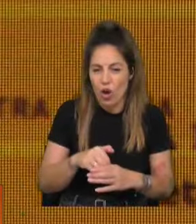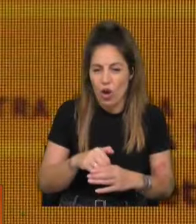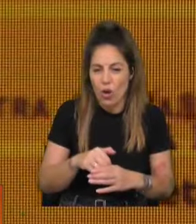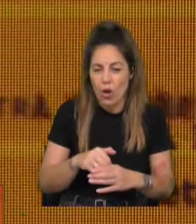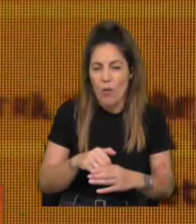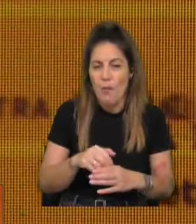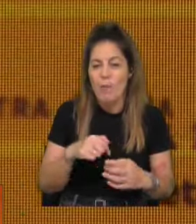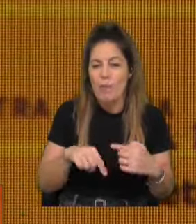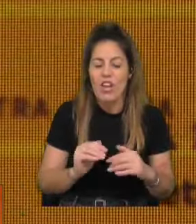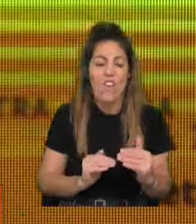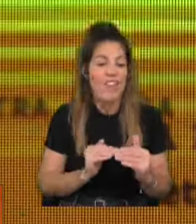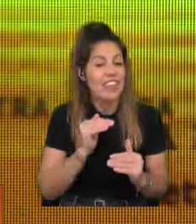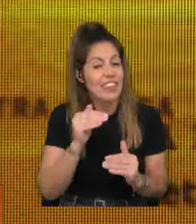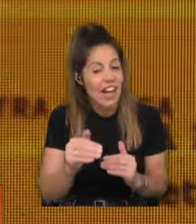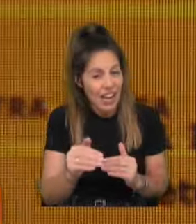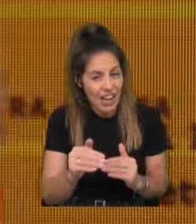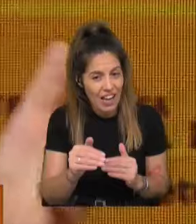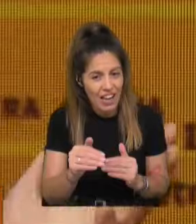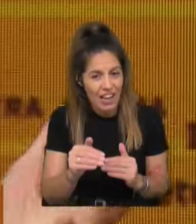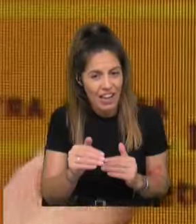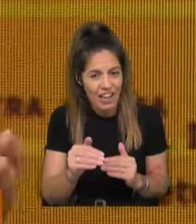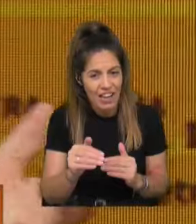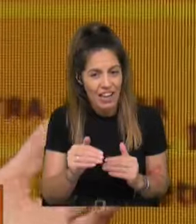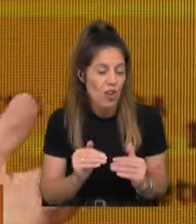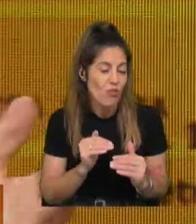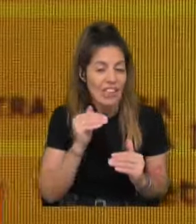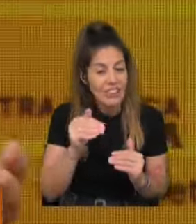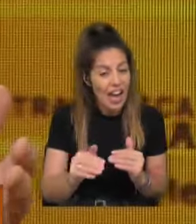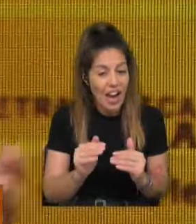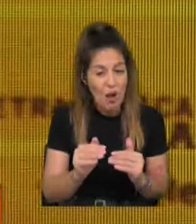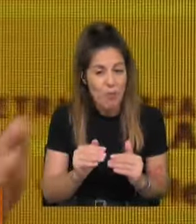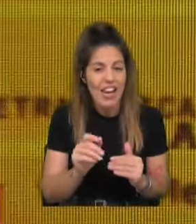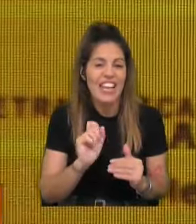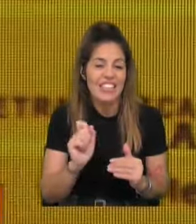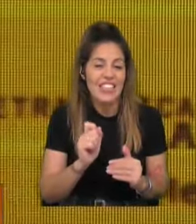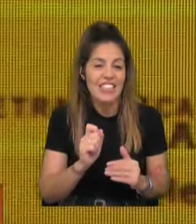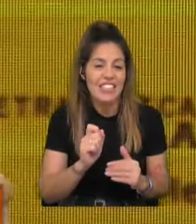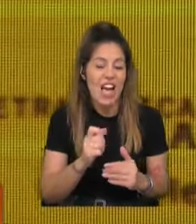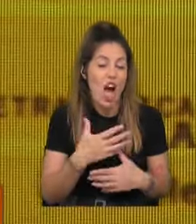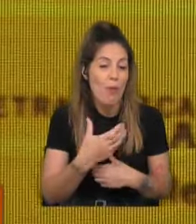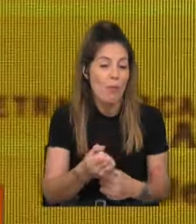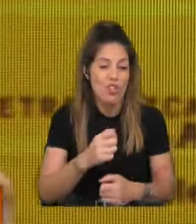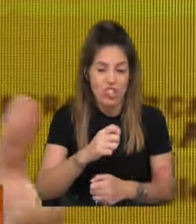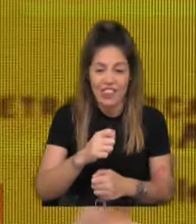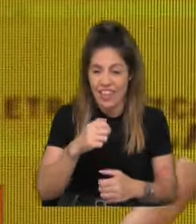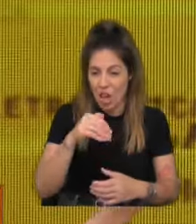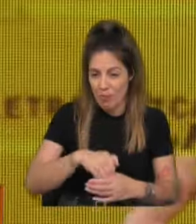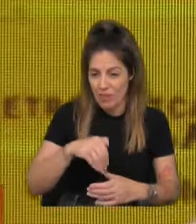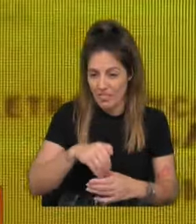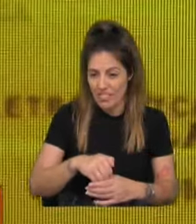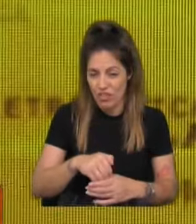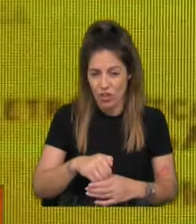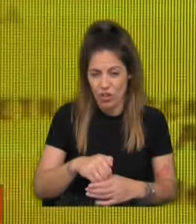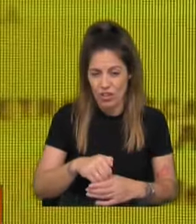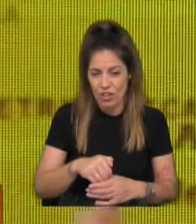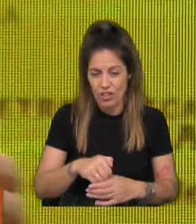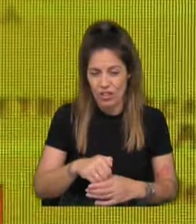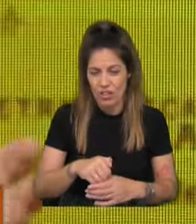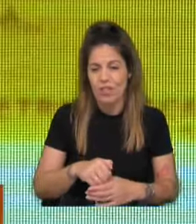lo que se están alineando con la posición favorable al plito desde el momento que hay una postura tan nítida de los